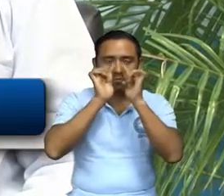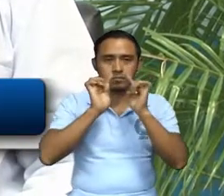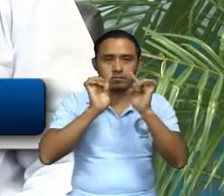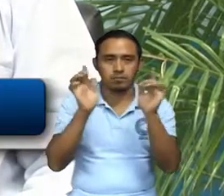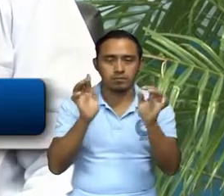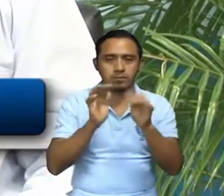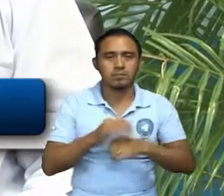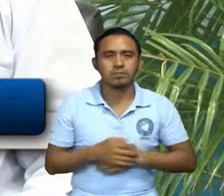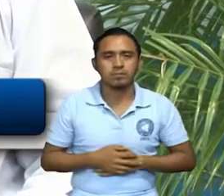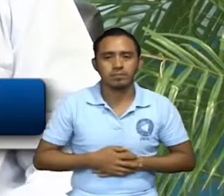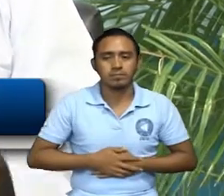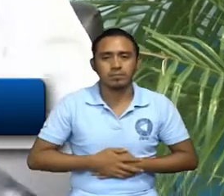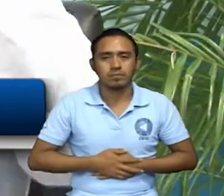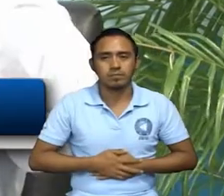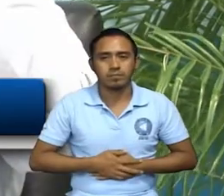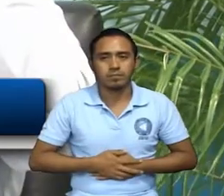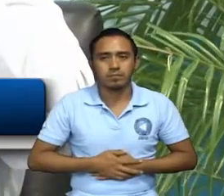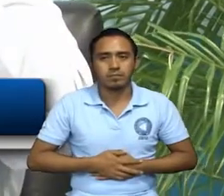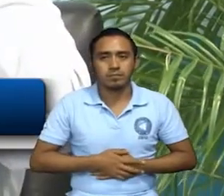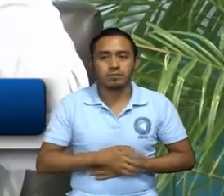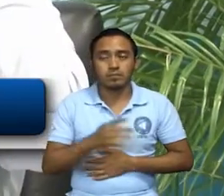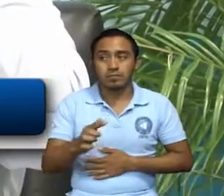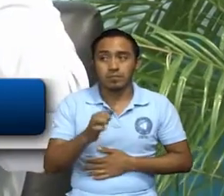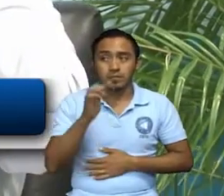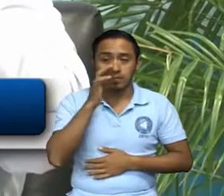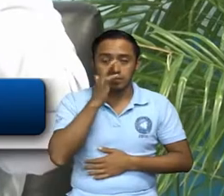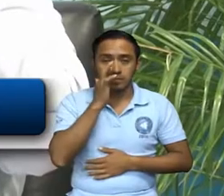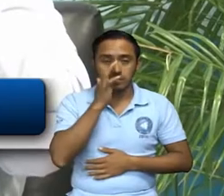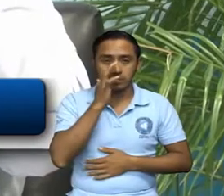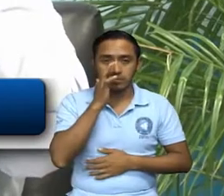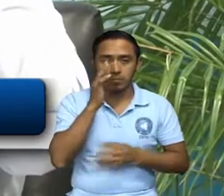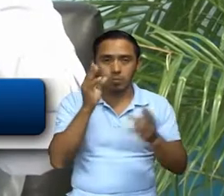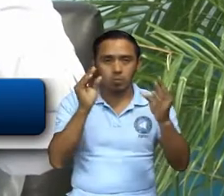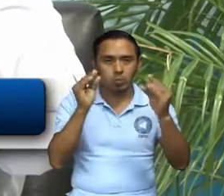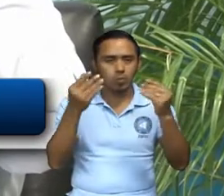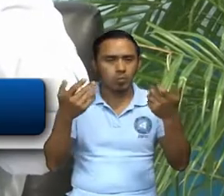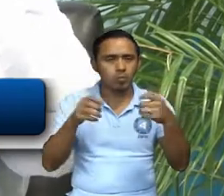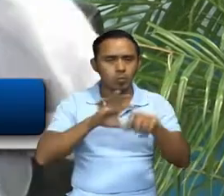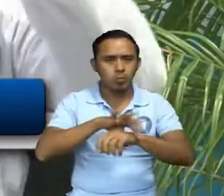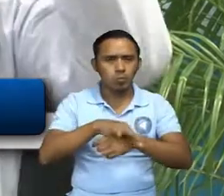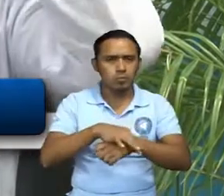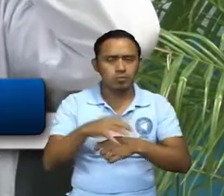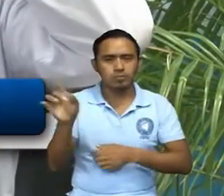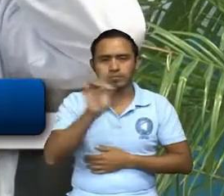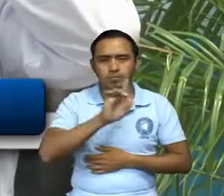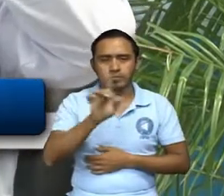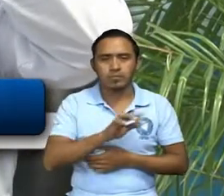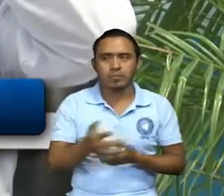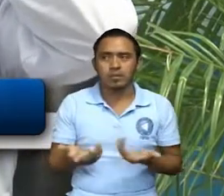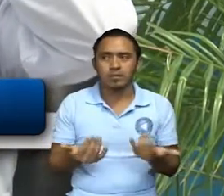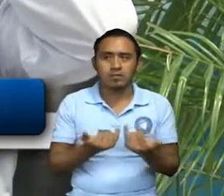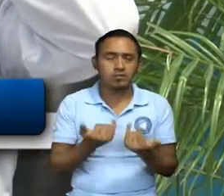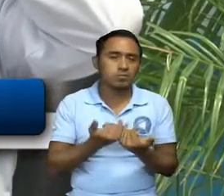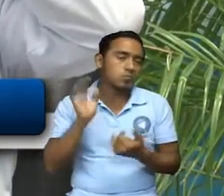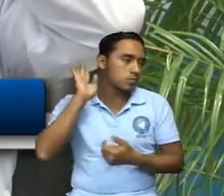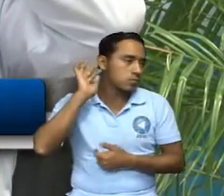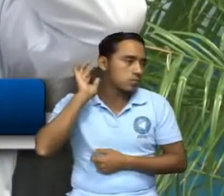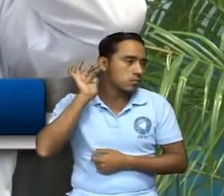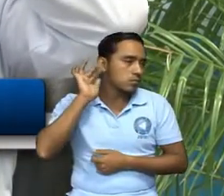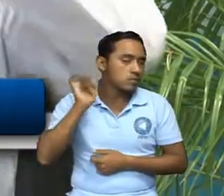Eso no tiene, si ustedes se tocan aquí, esto no es óseo, no es hueso. Eso es como decir la oreja, que tenemos aquí